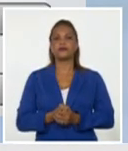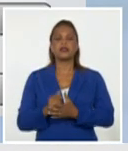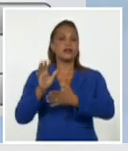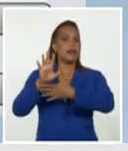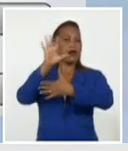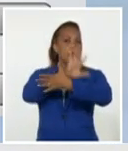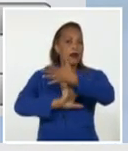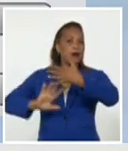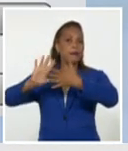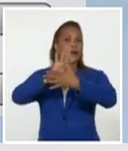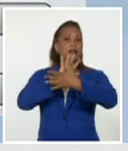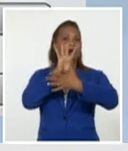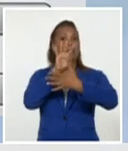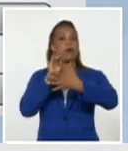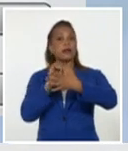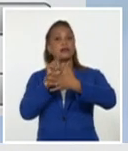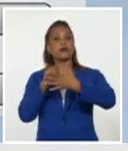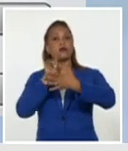con el